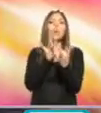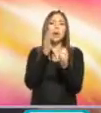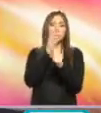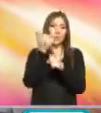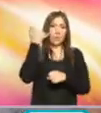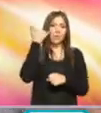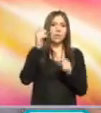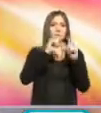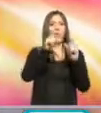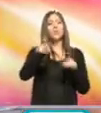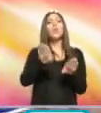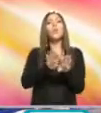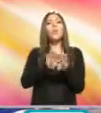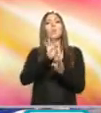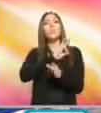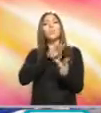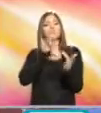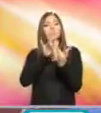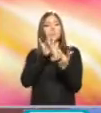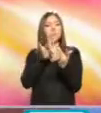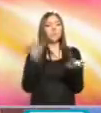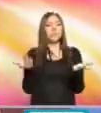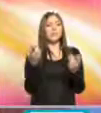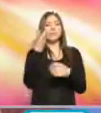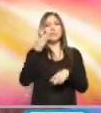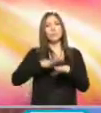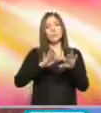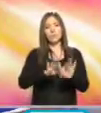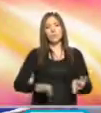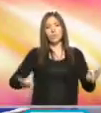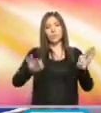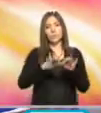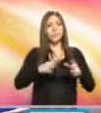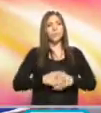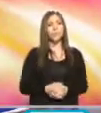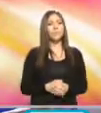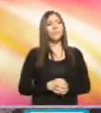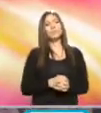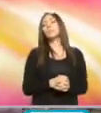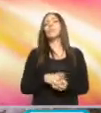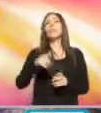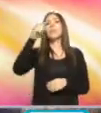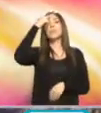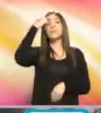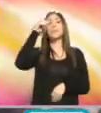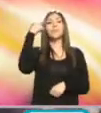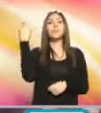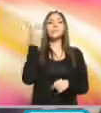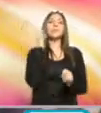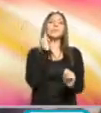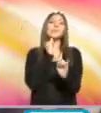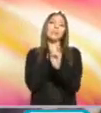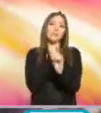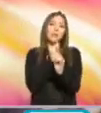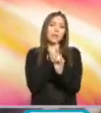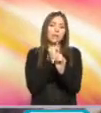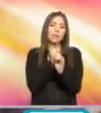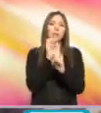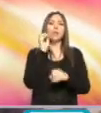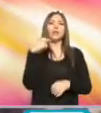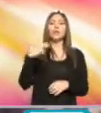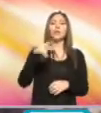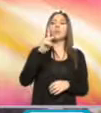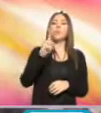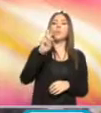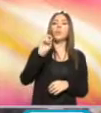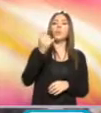pero si tú nos quieres decir cómo pueden contactarlos, porque eso es lo más importante. Claro, pueden encontrarnos en redes sociales, en Proyecto